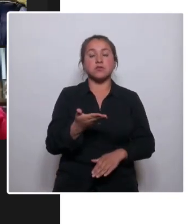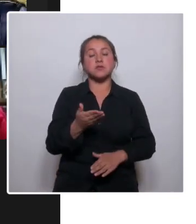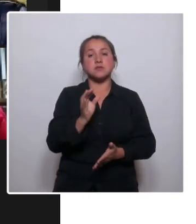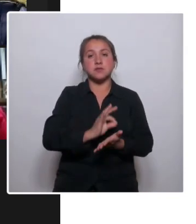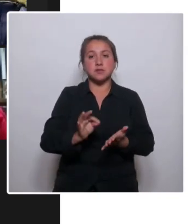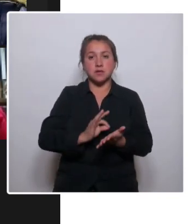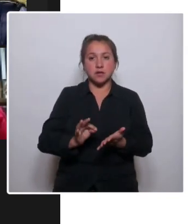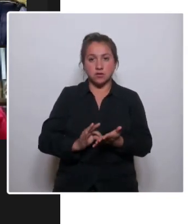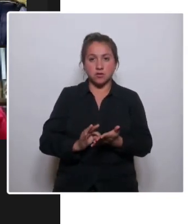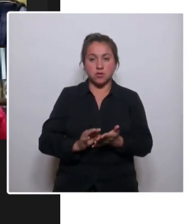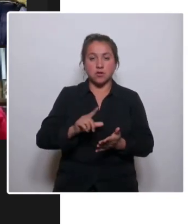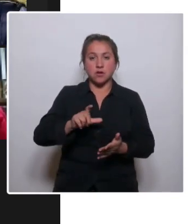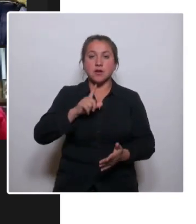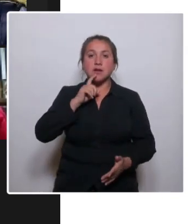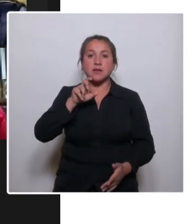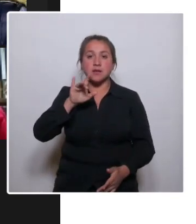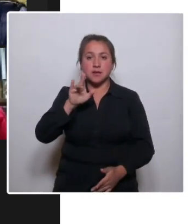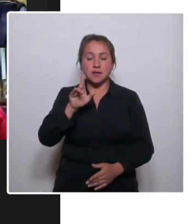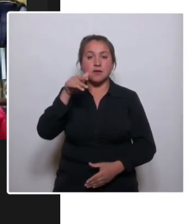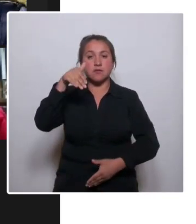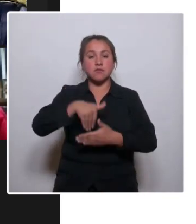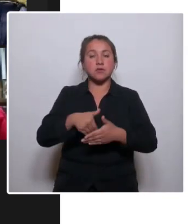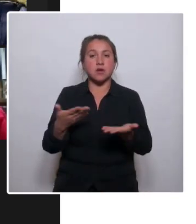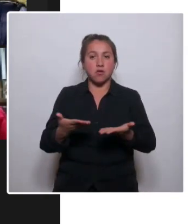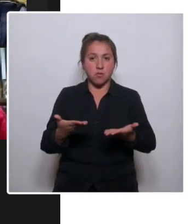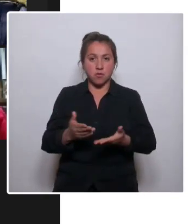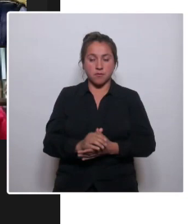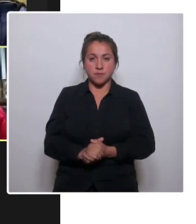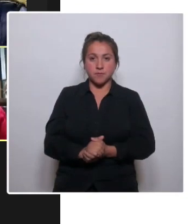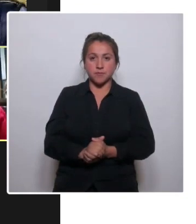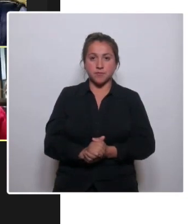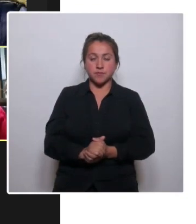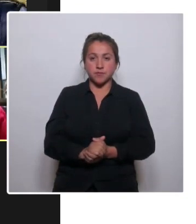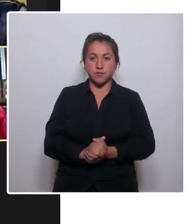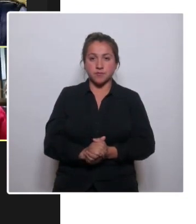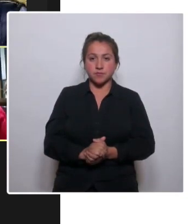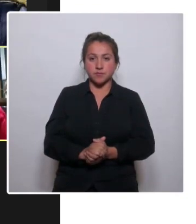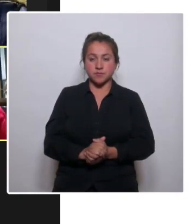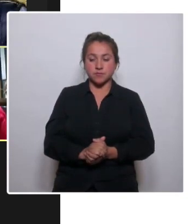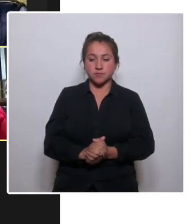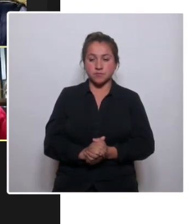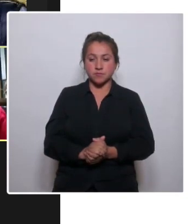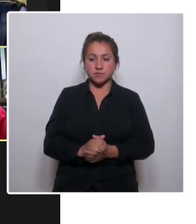Convencional Margarita Letelier, ¿cómo vota? En contra, señor secretario.